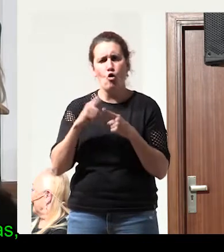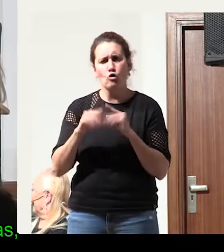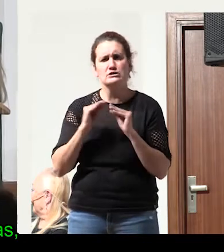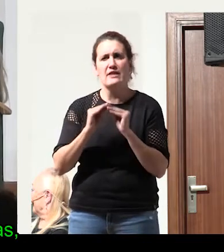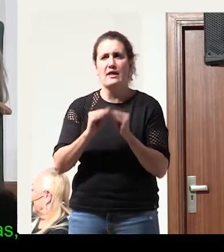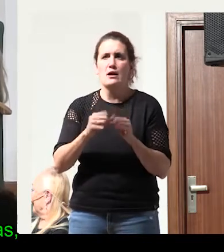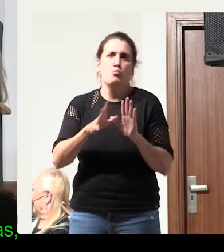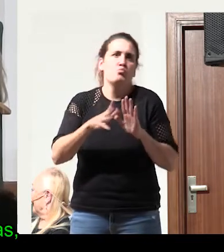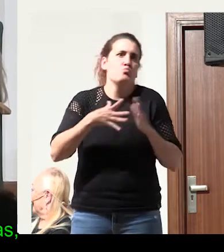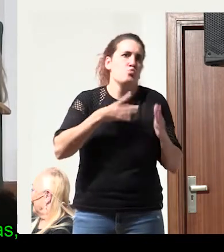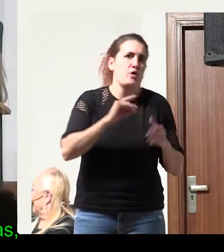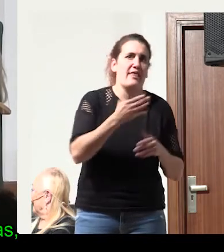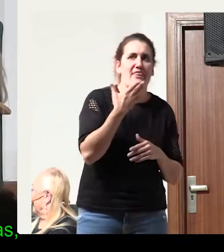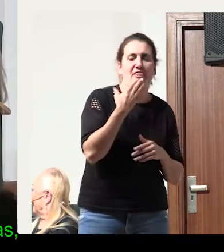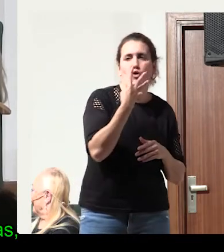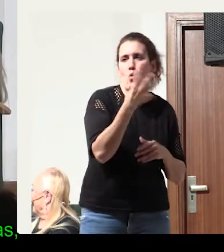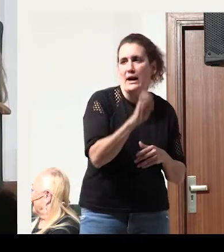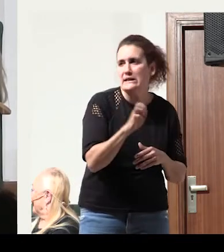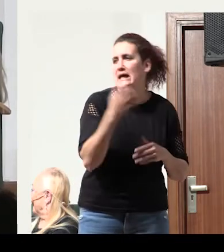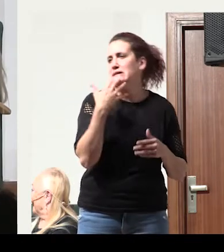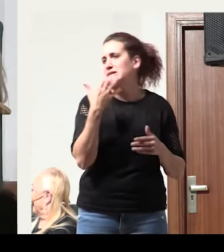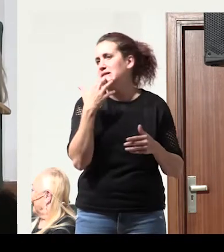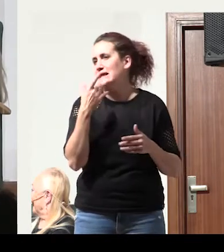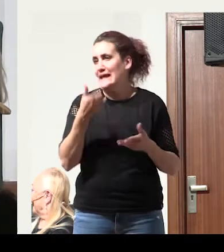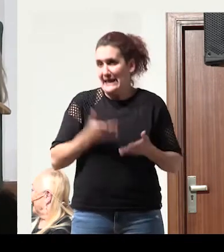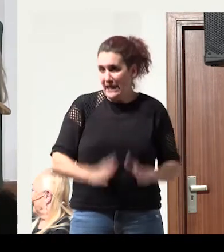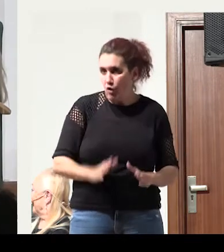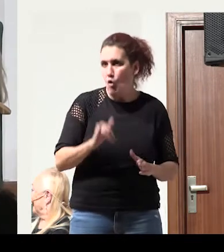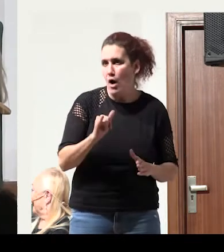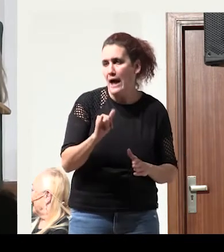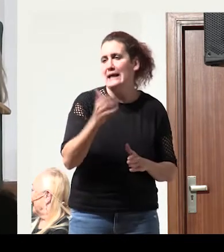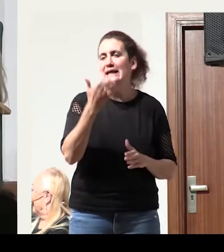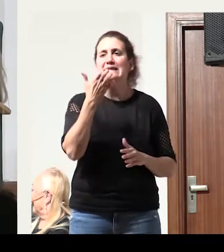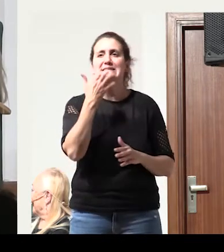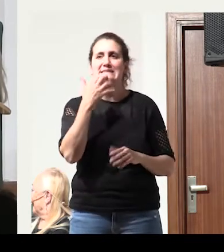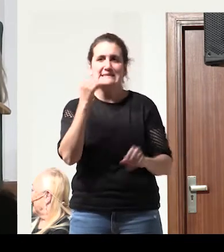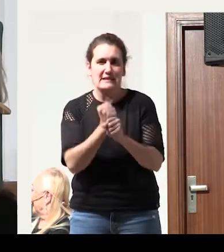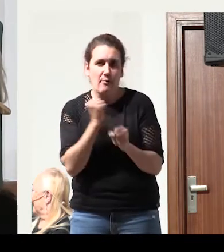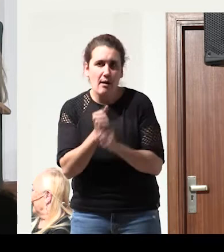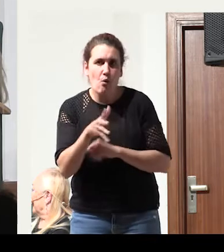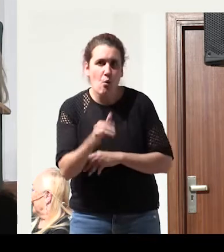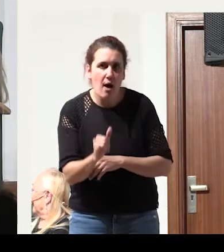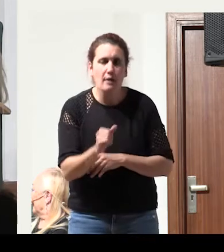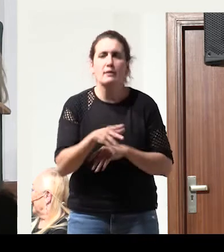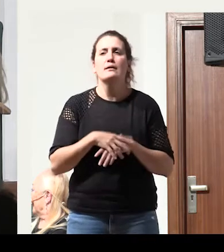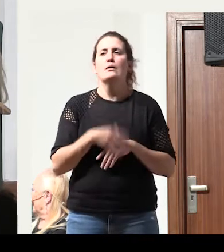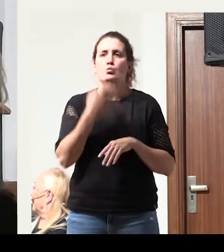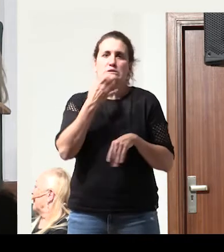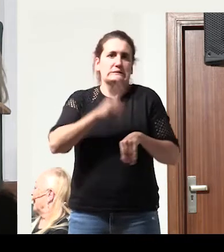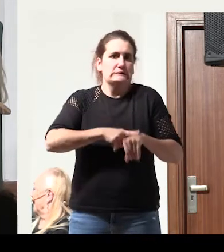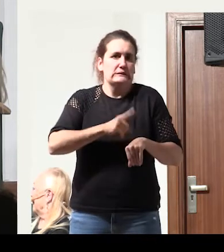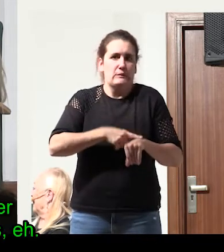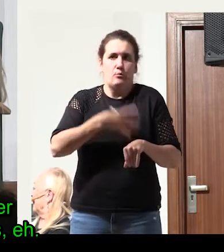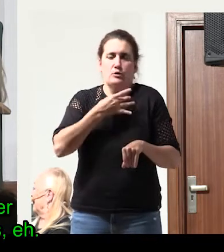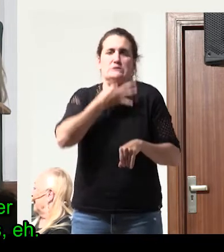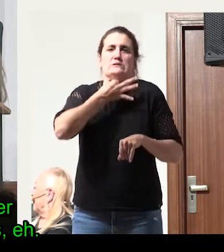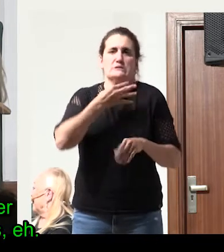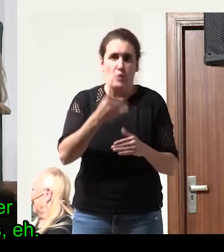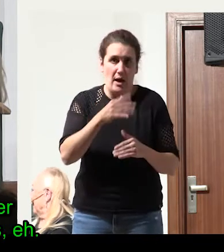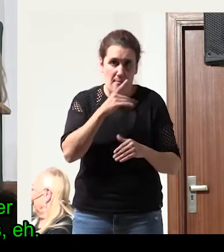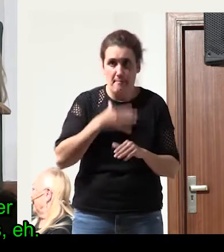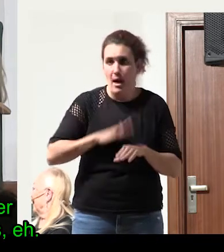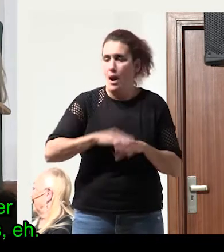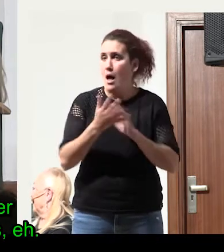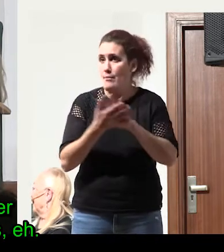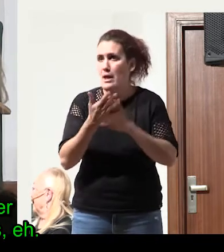años, si tienes, por ejemplo, criaturas, si tienes un empleo, pues no tienes tiempo para hacer esas cosas, ¿no? Pero ya